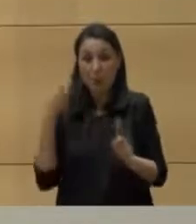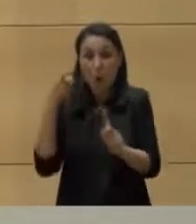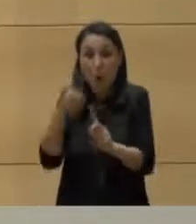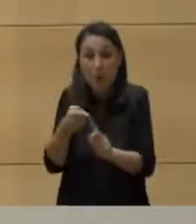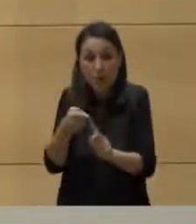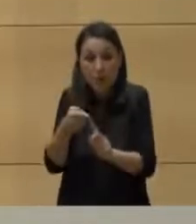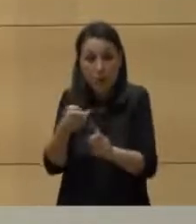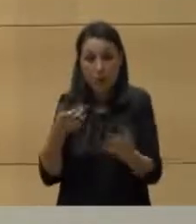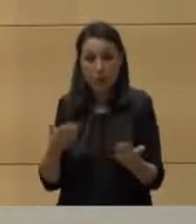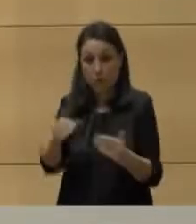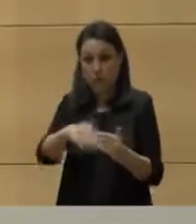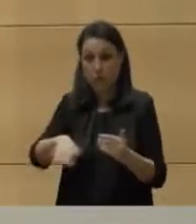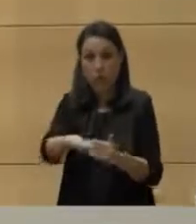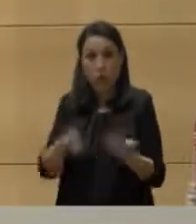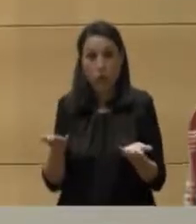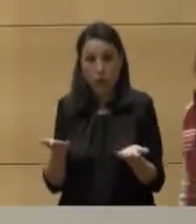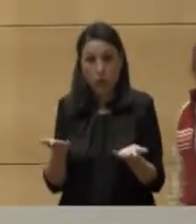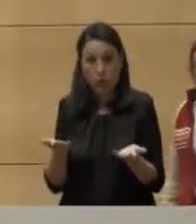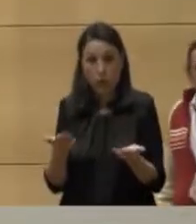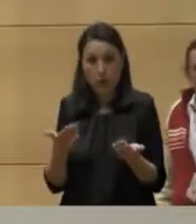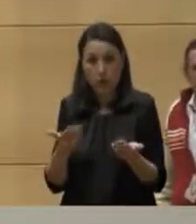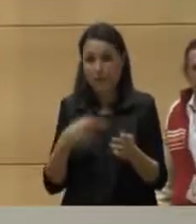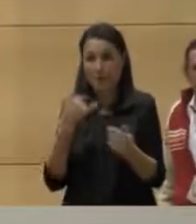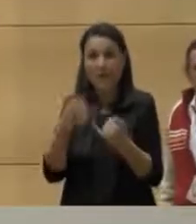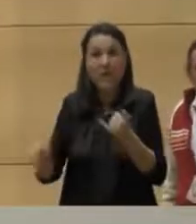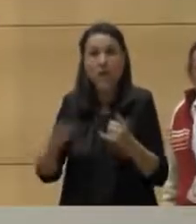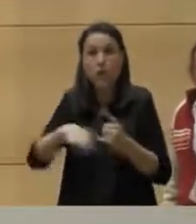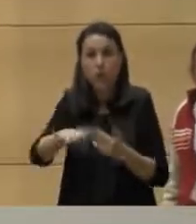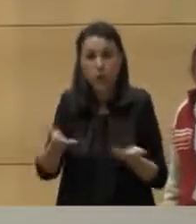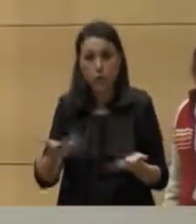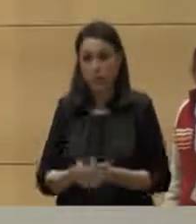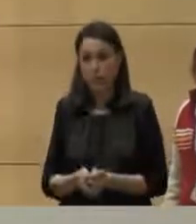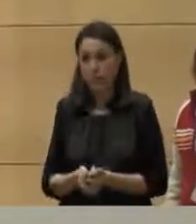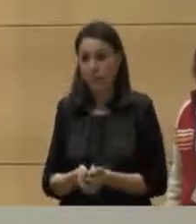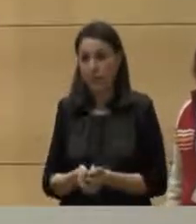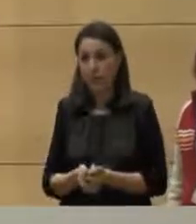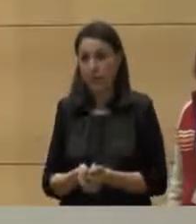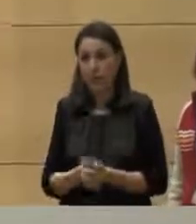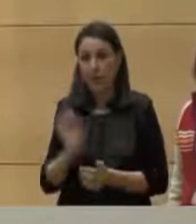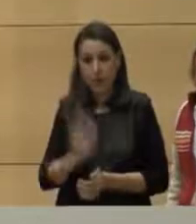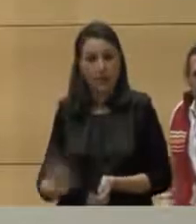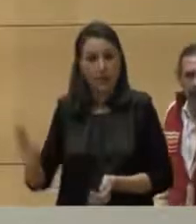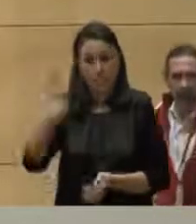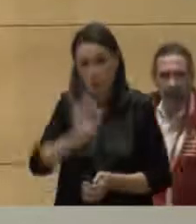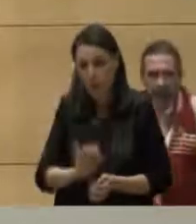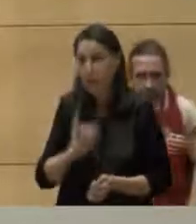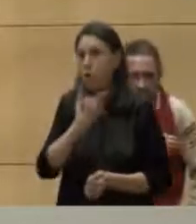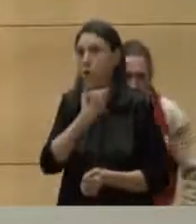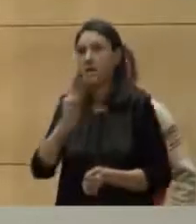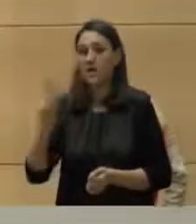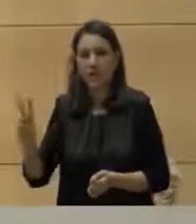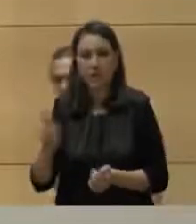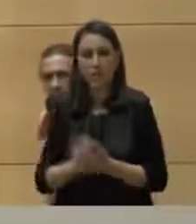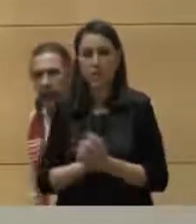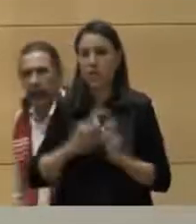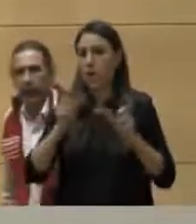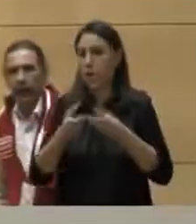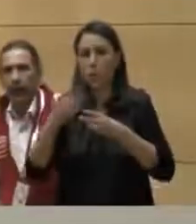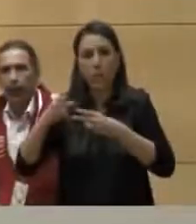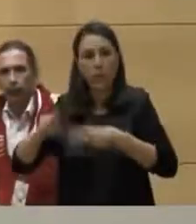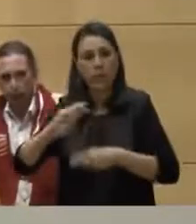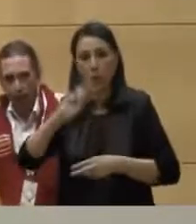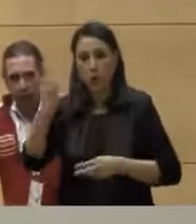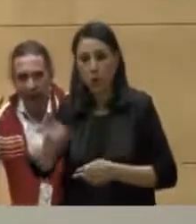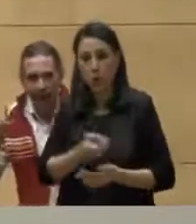la meta a dónde queremos desembocar. Desde Podemos, desde Izquierda Unida y otras formaciones